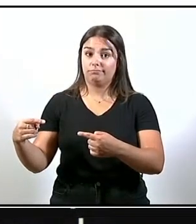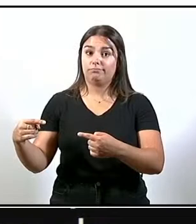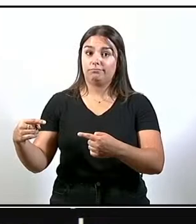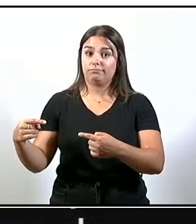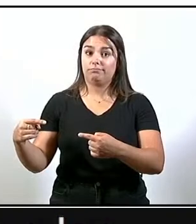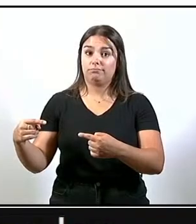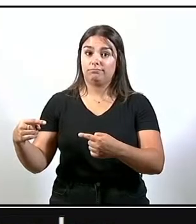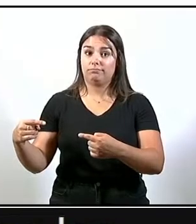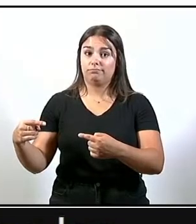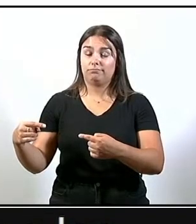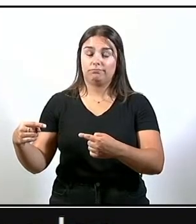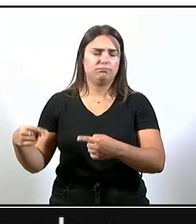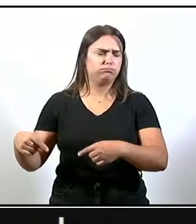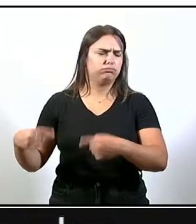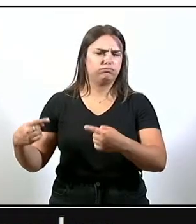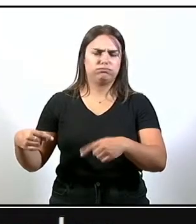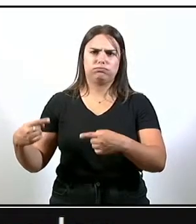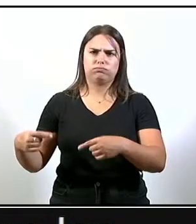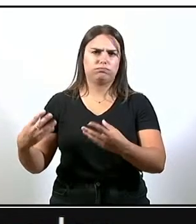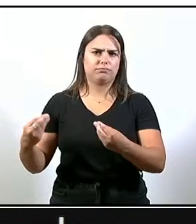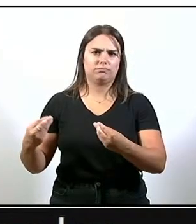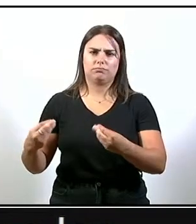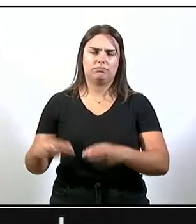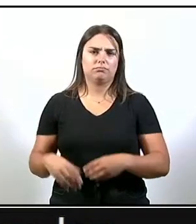Volaron los puentes.